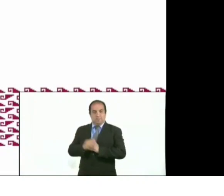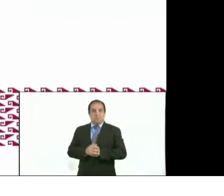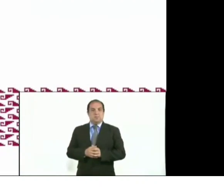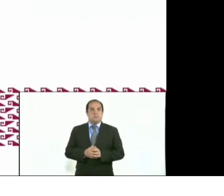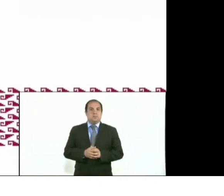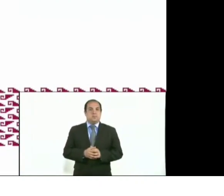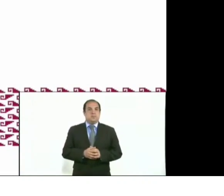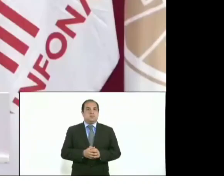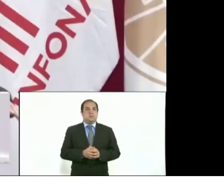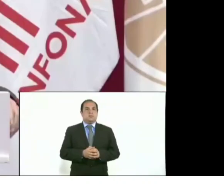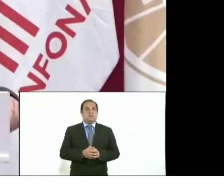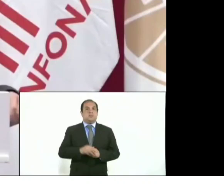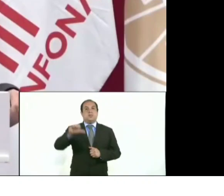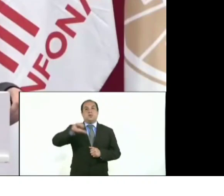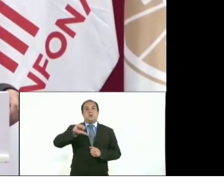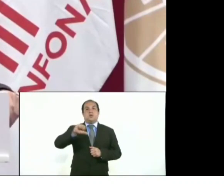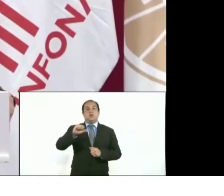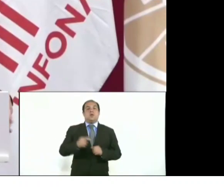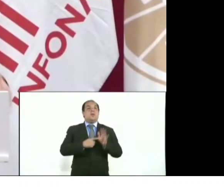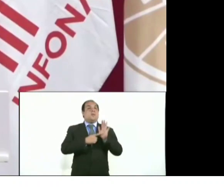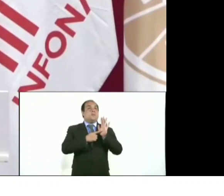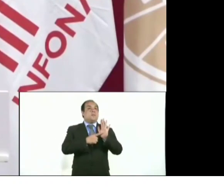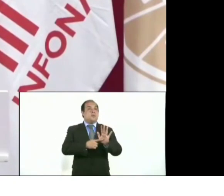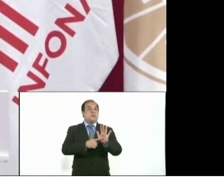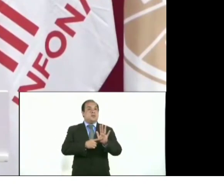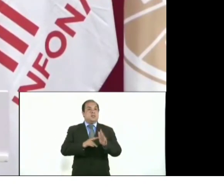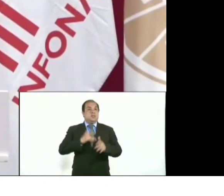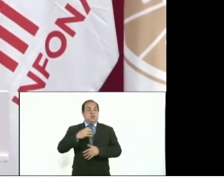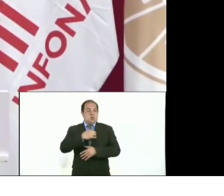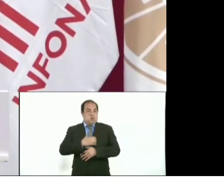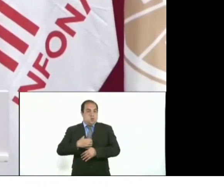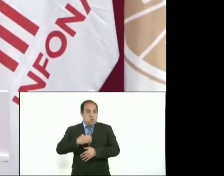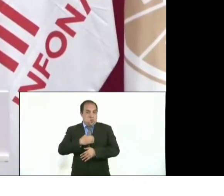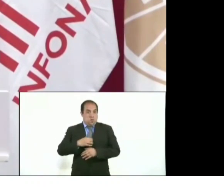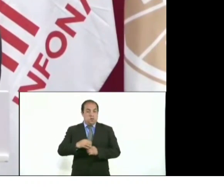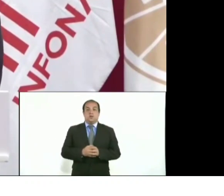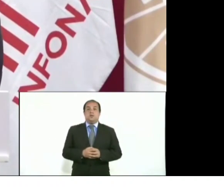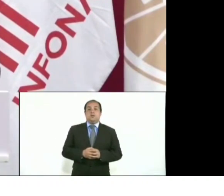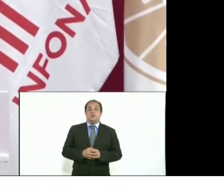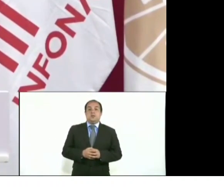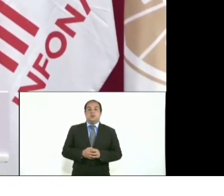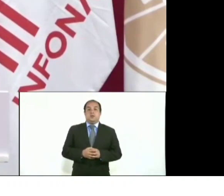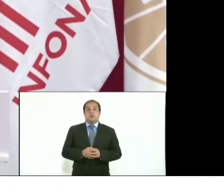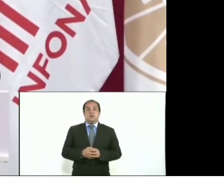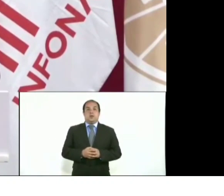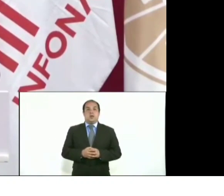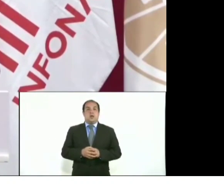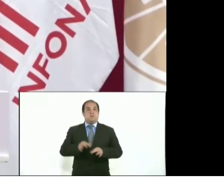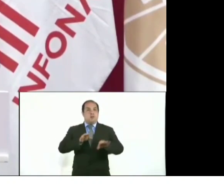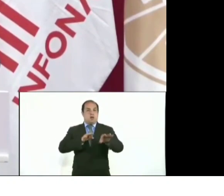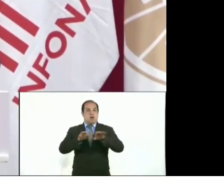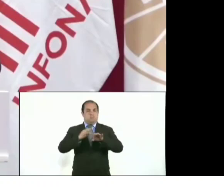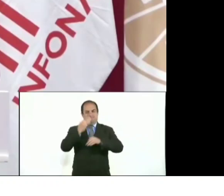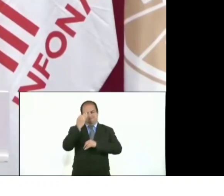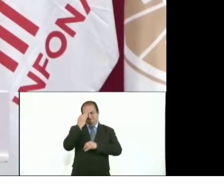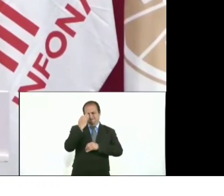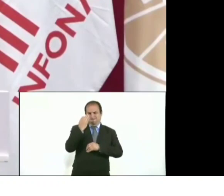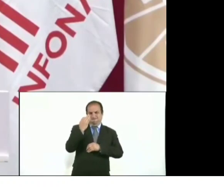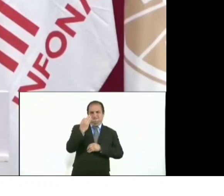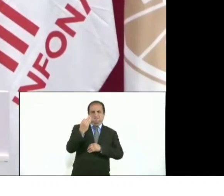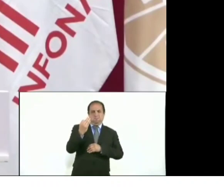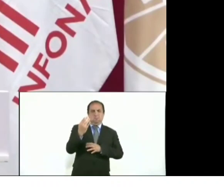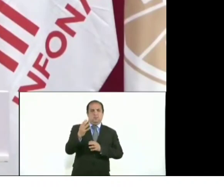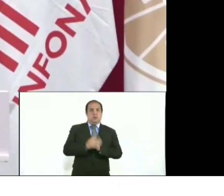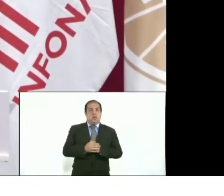favor. Bueno, el día de hoy vamos a presentarles, estamos contentos porque venimos trabajando desde hace ya, desde